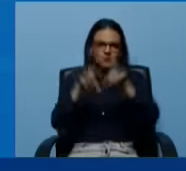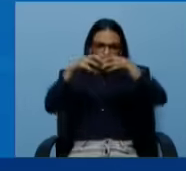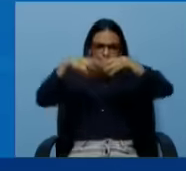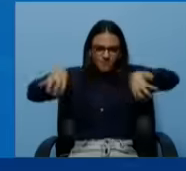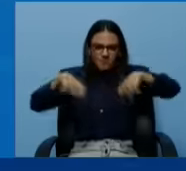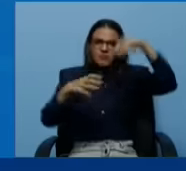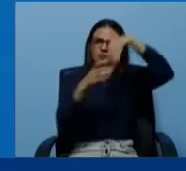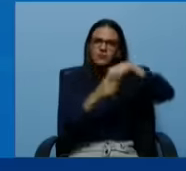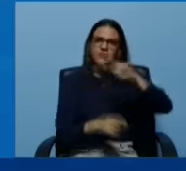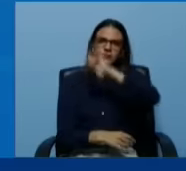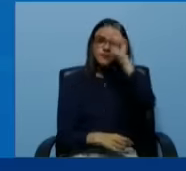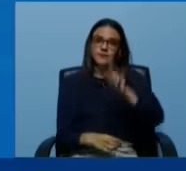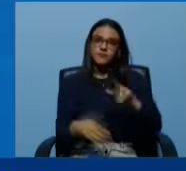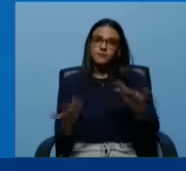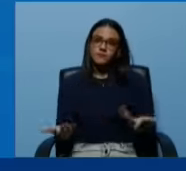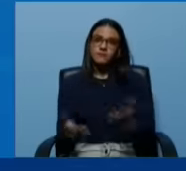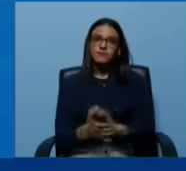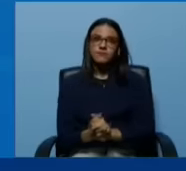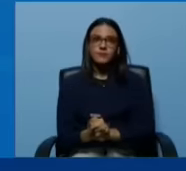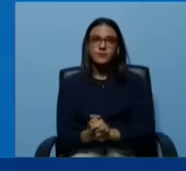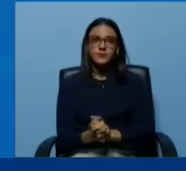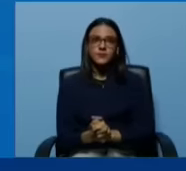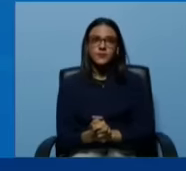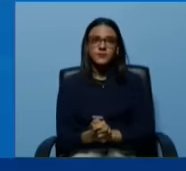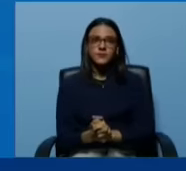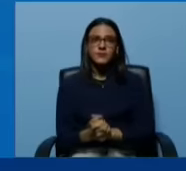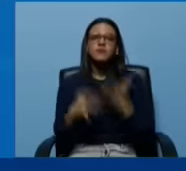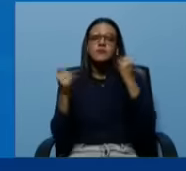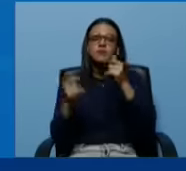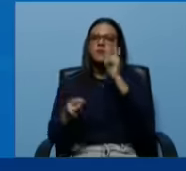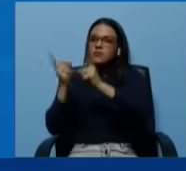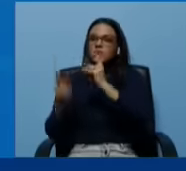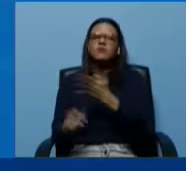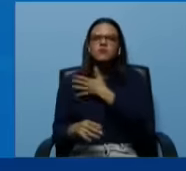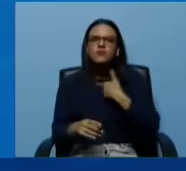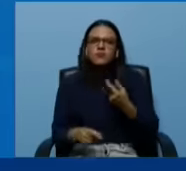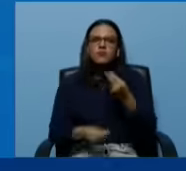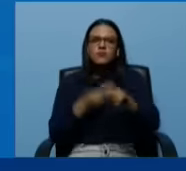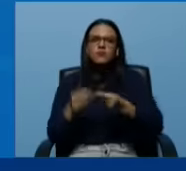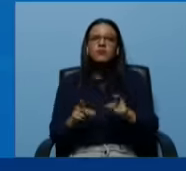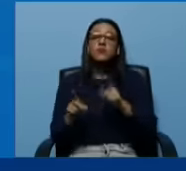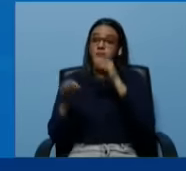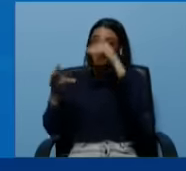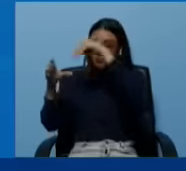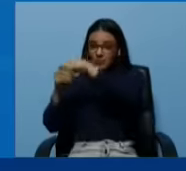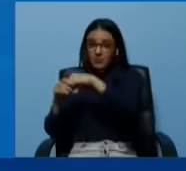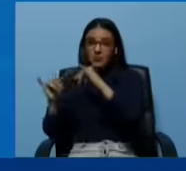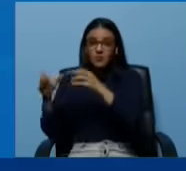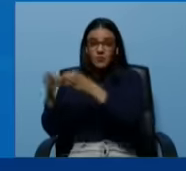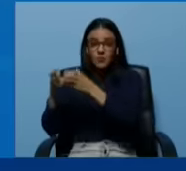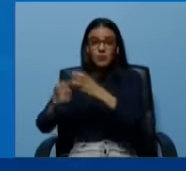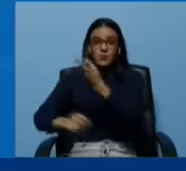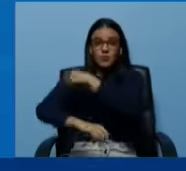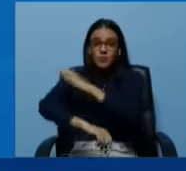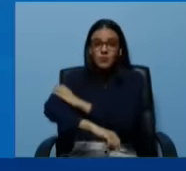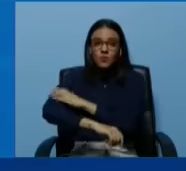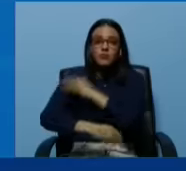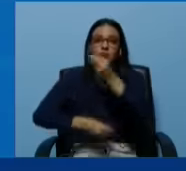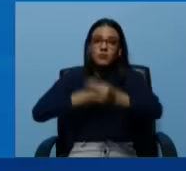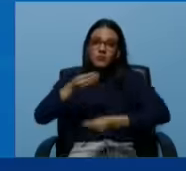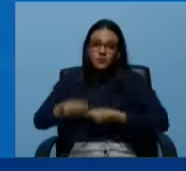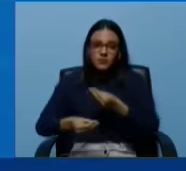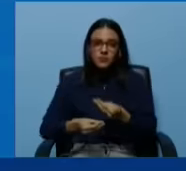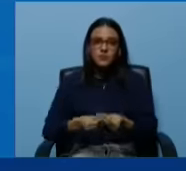países. Hubo quienes, inclusive desde la izquierda, desde algún tipo de